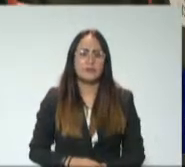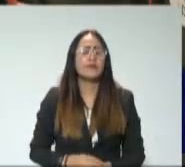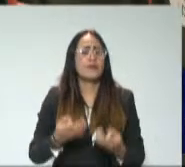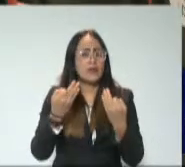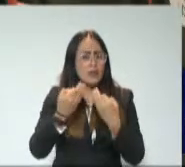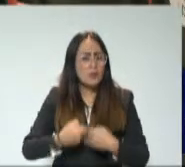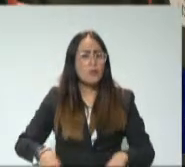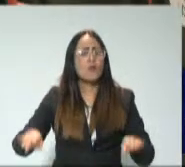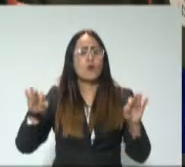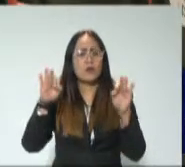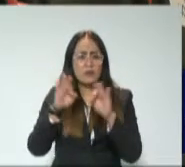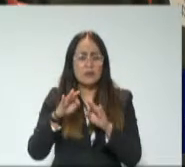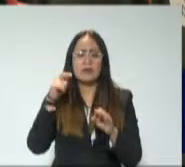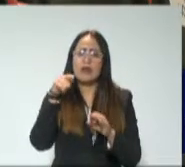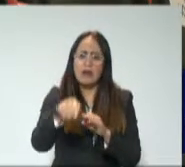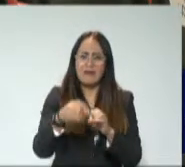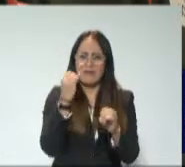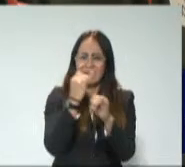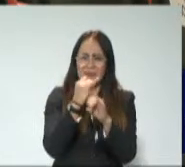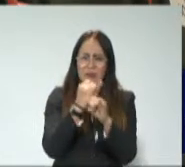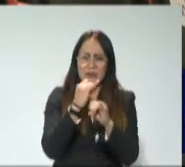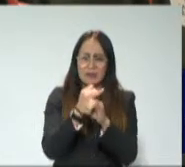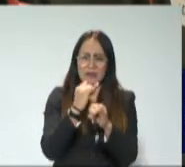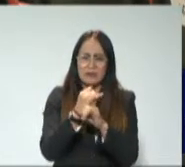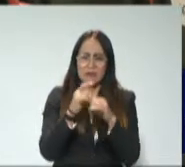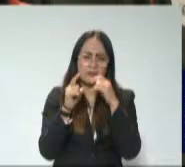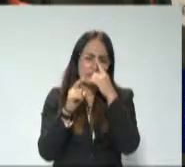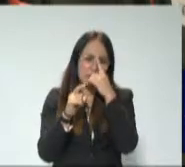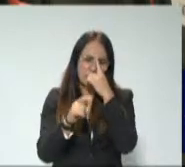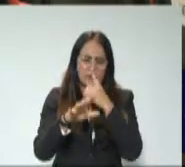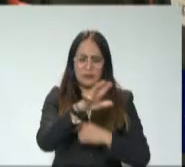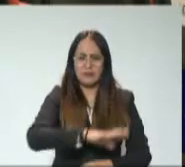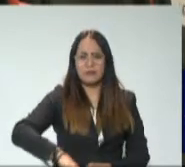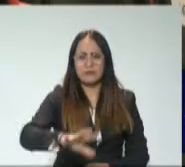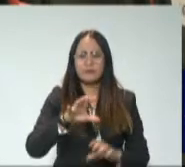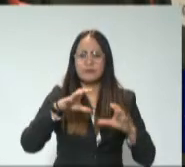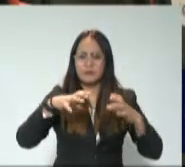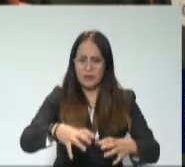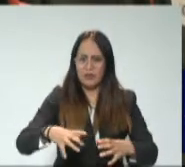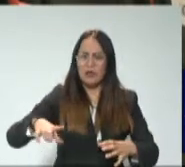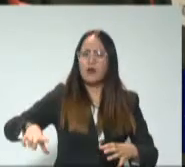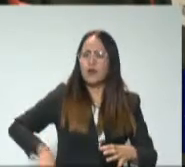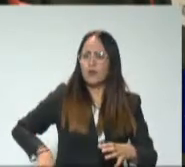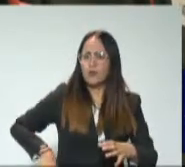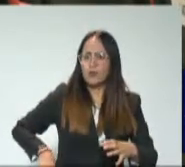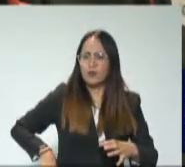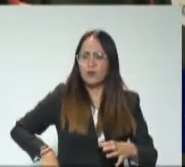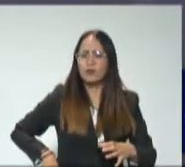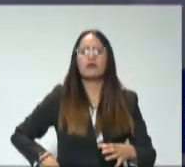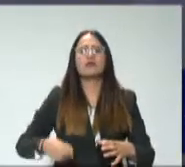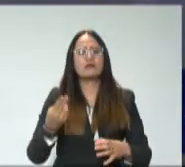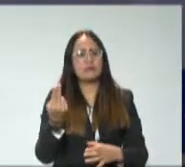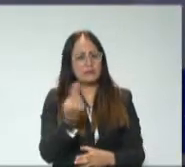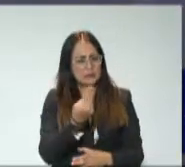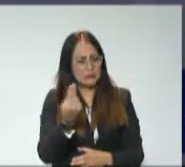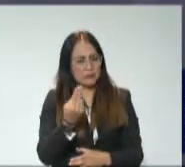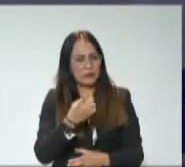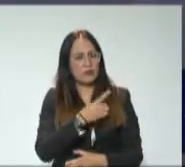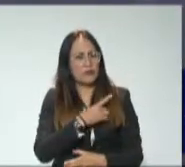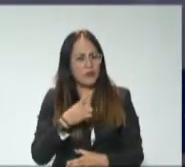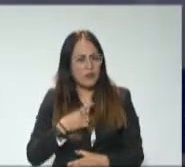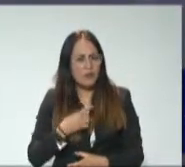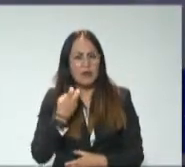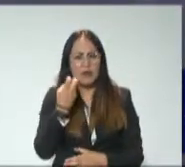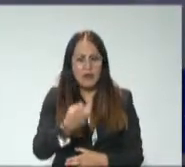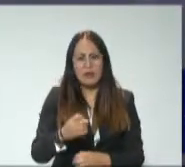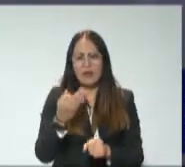que los elementos electrónicos en el desempeño del sector público deben ser comprendidos no solo como solución